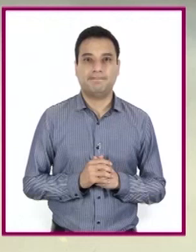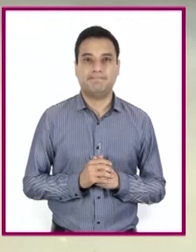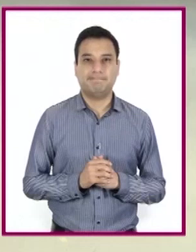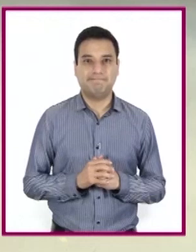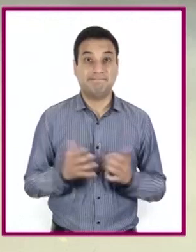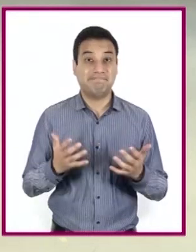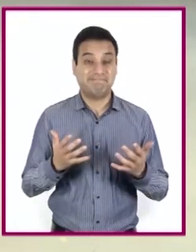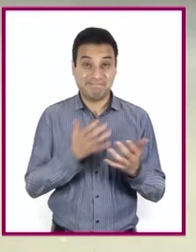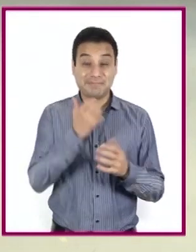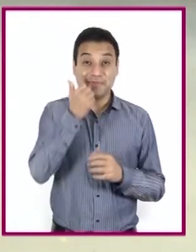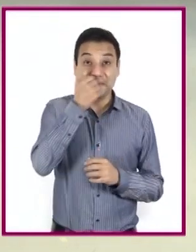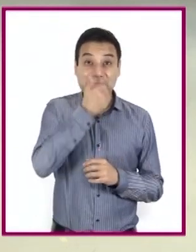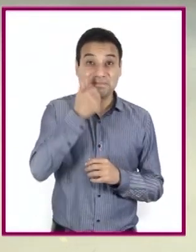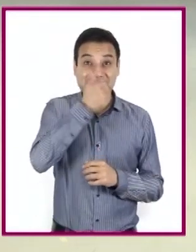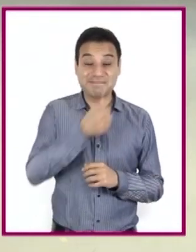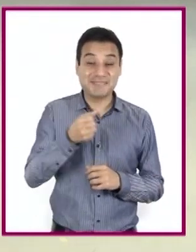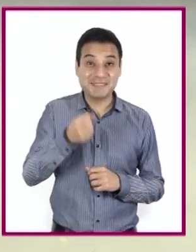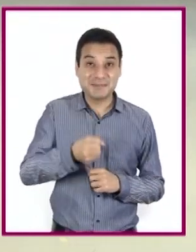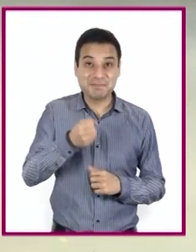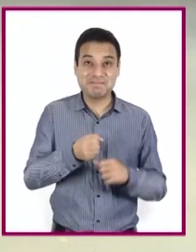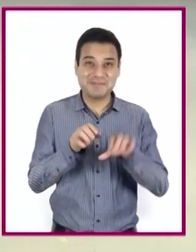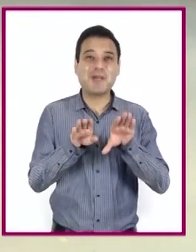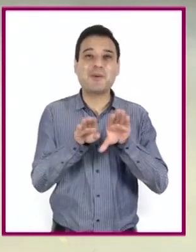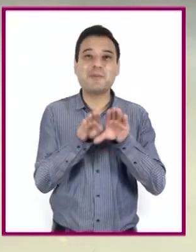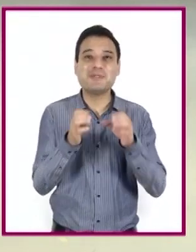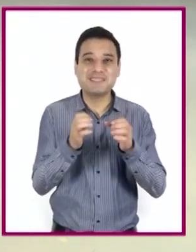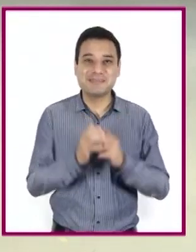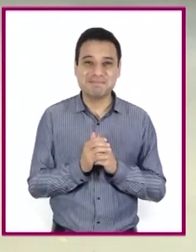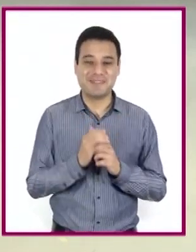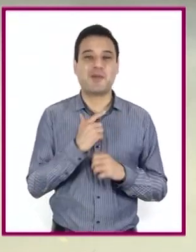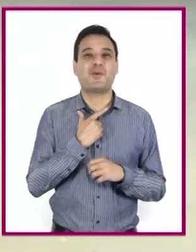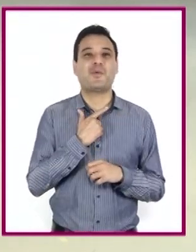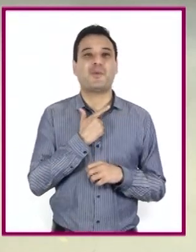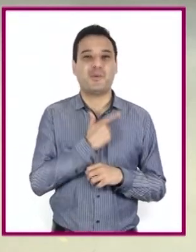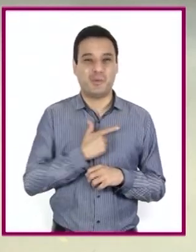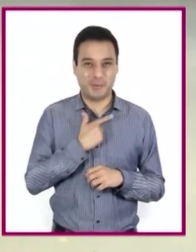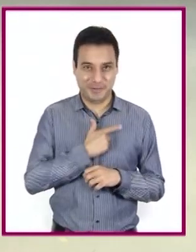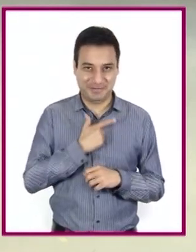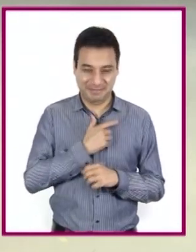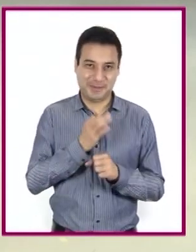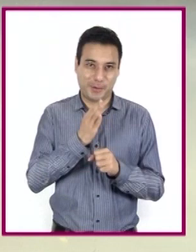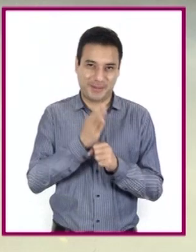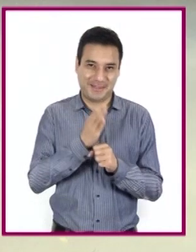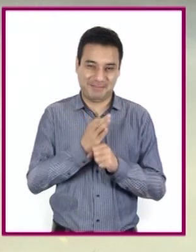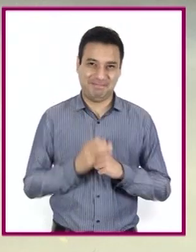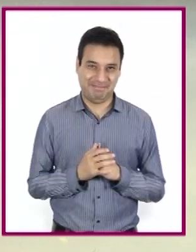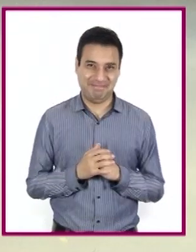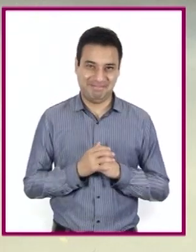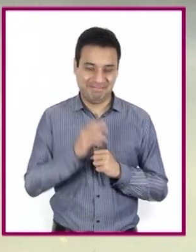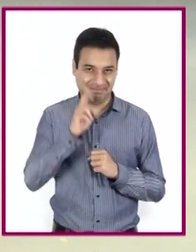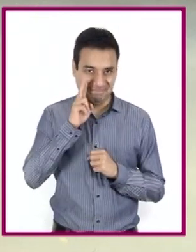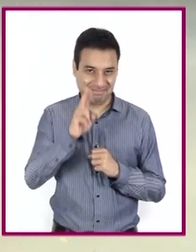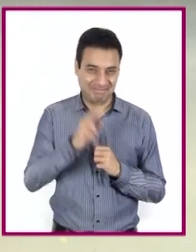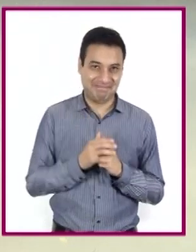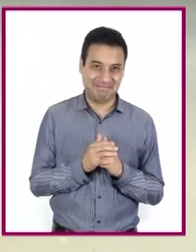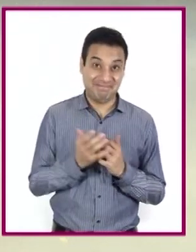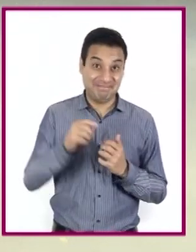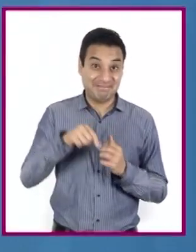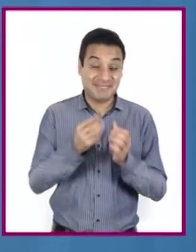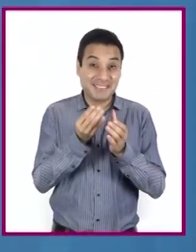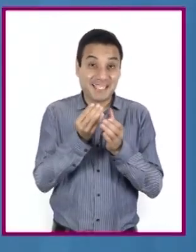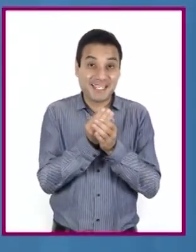Saludos a todas y todos. ¿Cómo están? Qué gusto darles la bienvenida a una sesión más de la asignatura